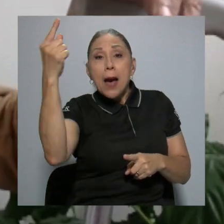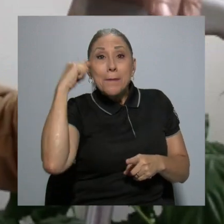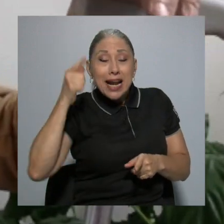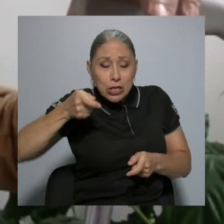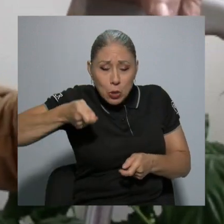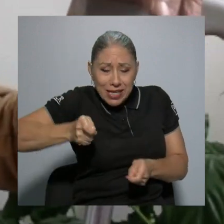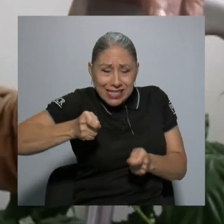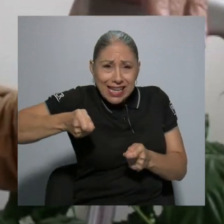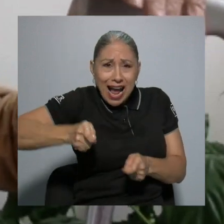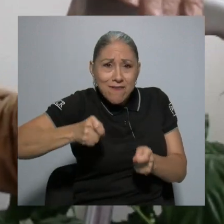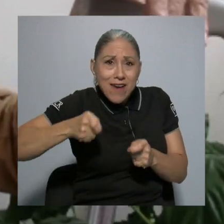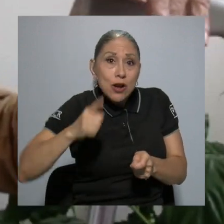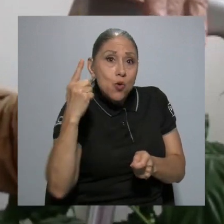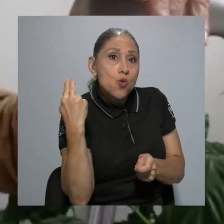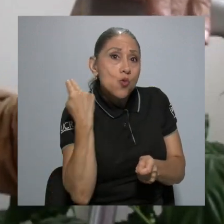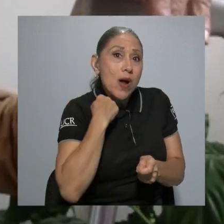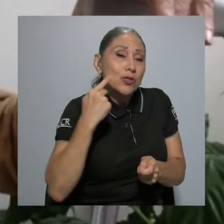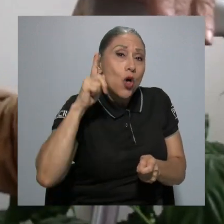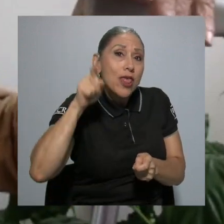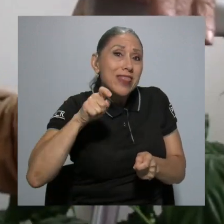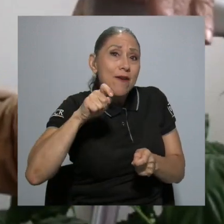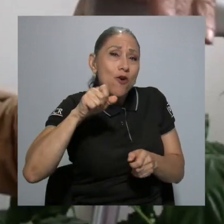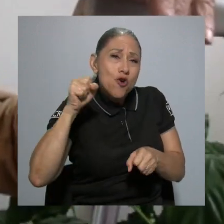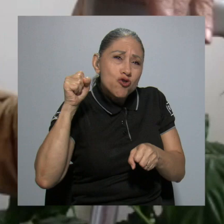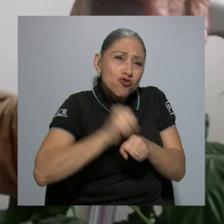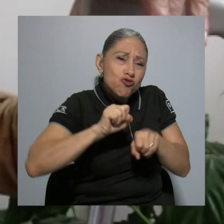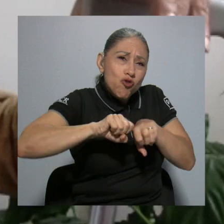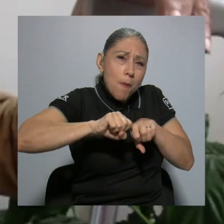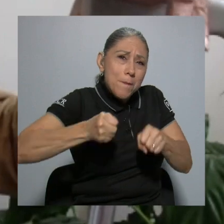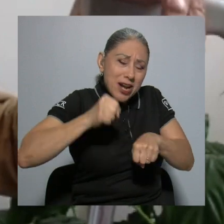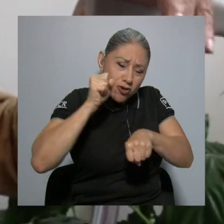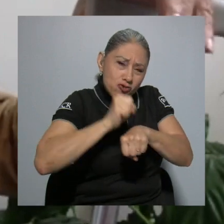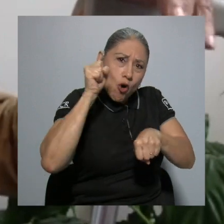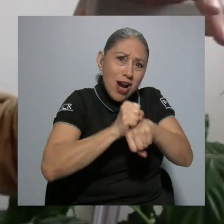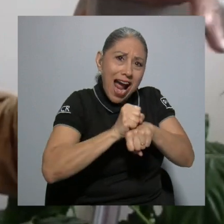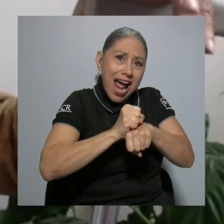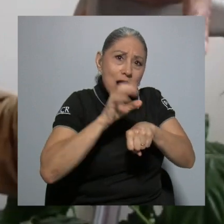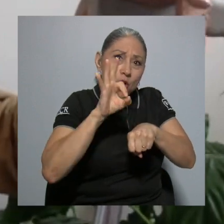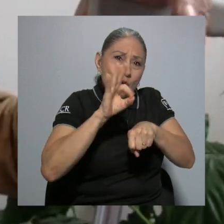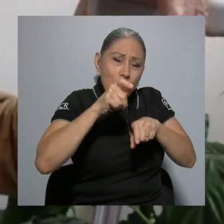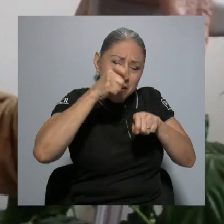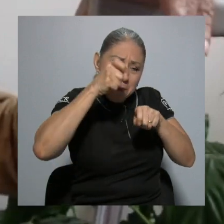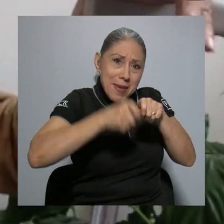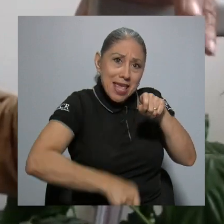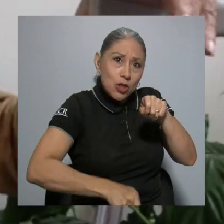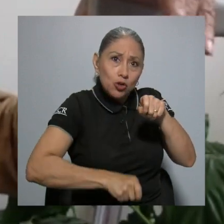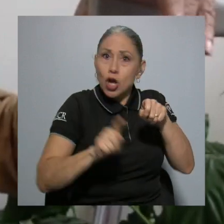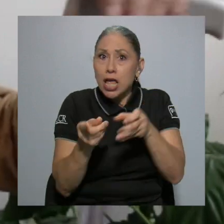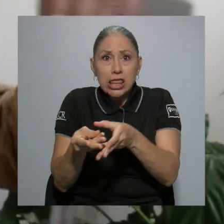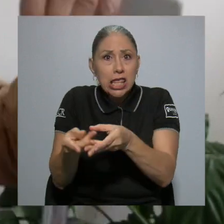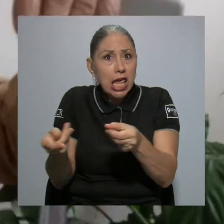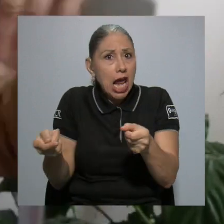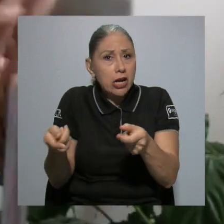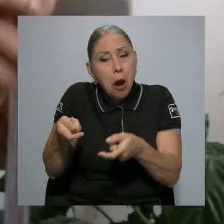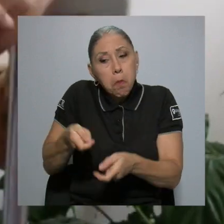un hueso tengo que romper 9 metros de roca. No, no de tierra orgánica suave, sino de una roca